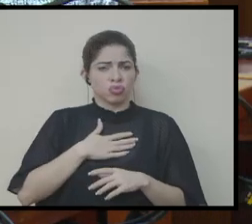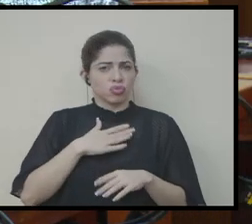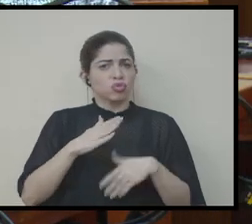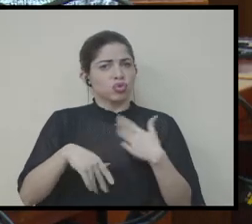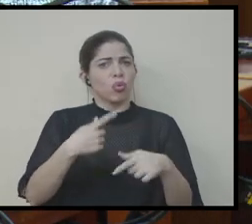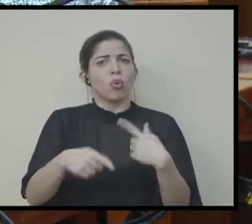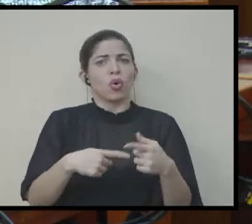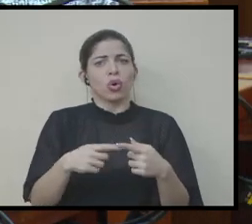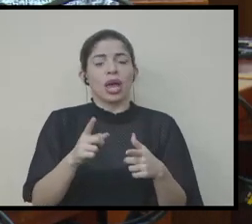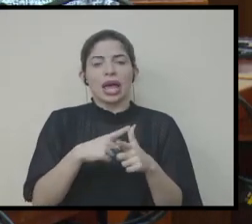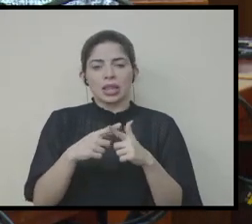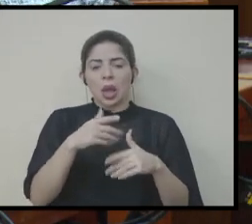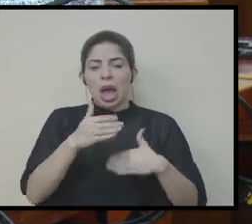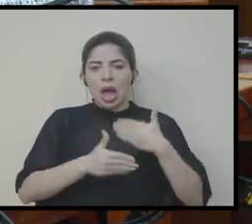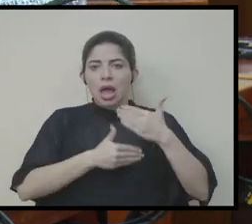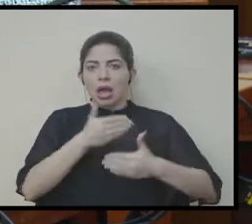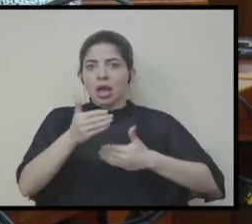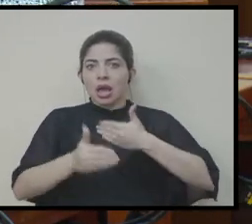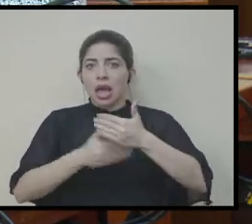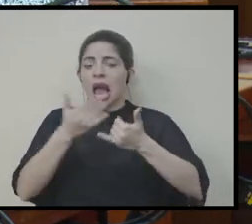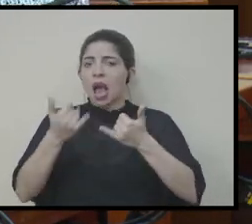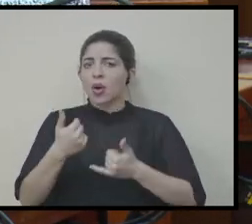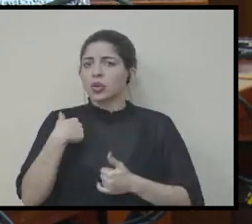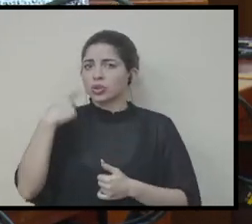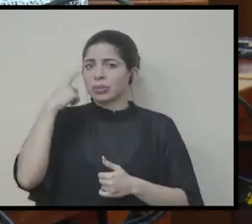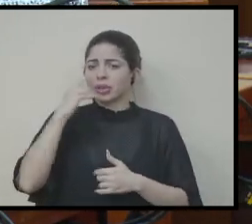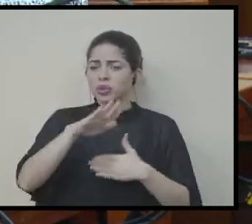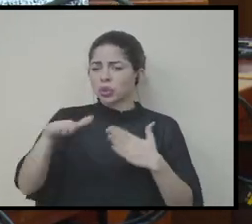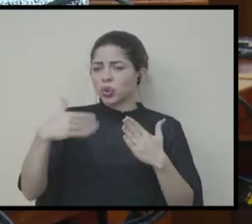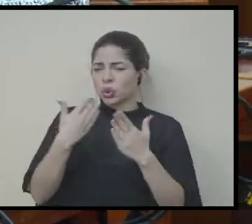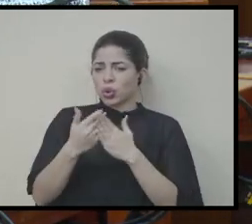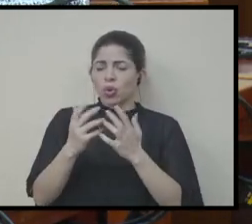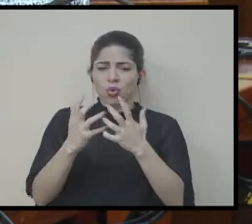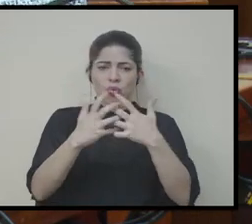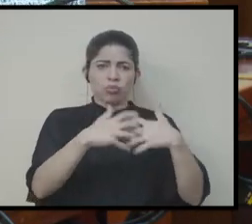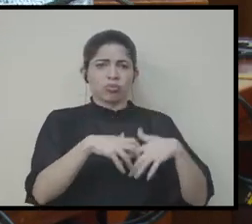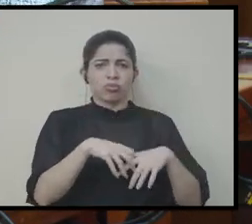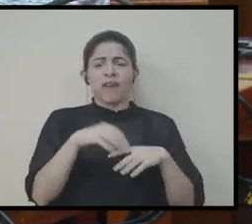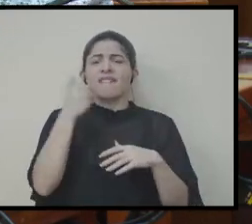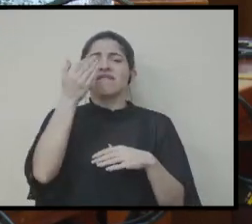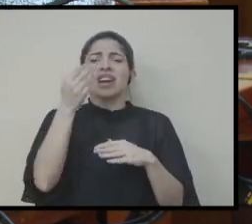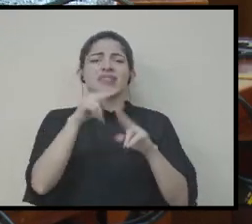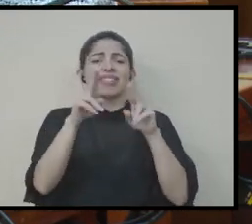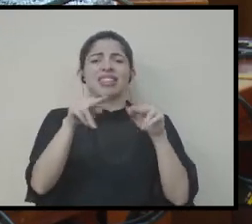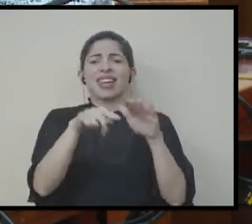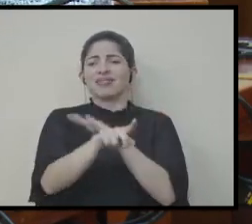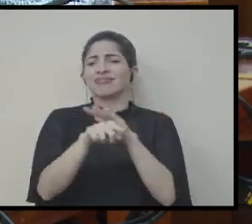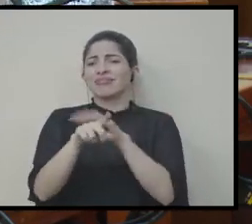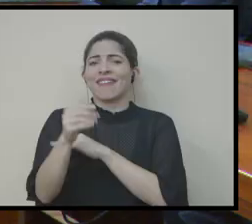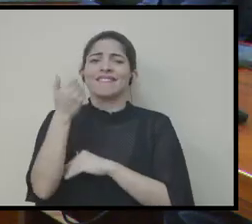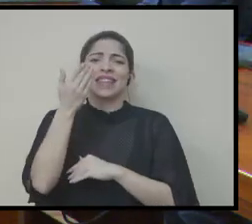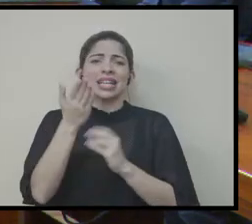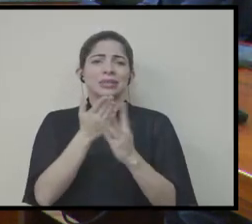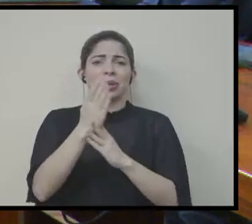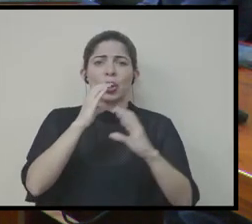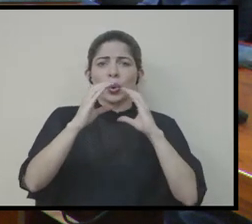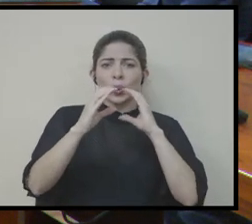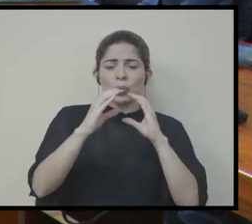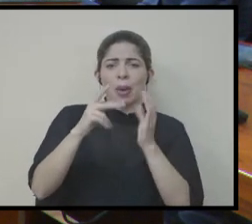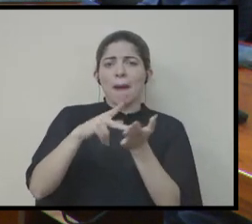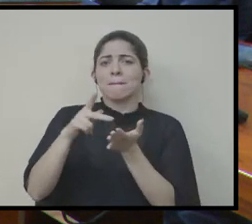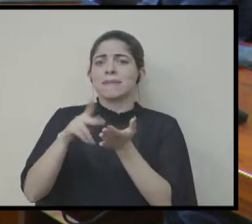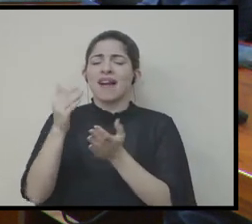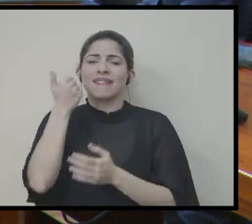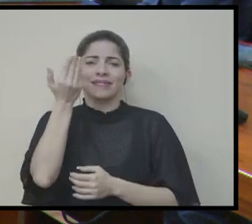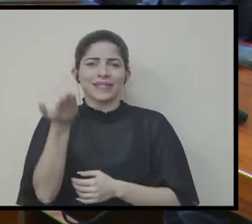voy. Entonces, por ahí vamos. Y ahorita yo considero que todo está como al alcance de un clic. Mucho por medios de comunicación, los pagos son